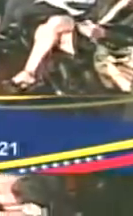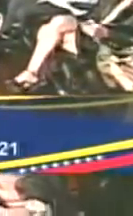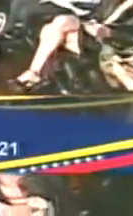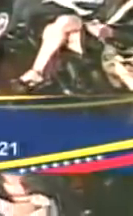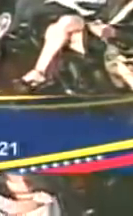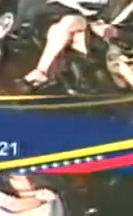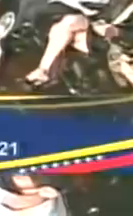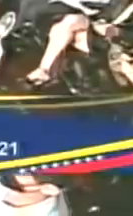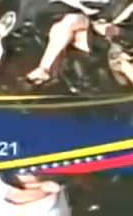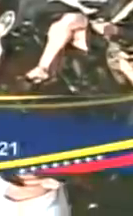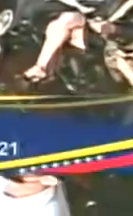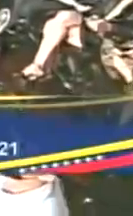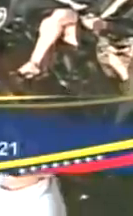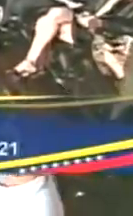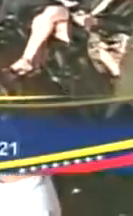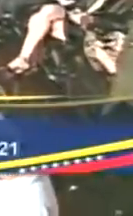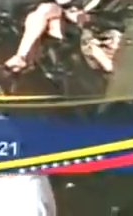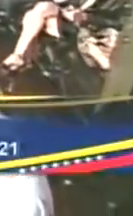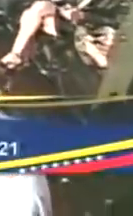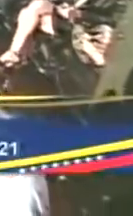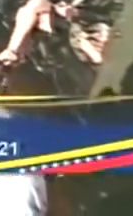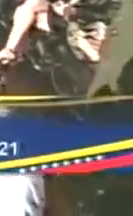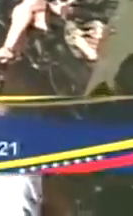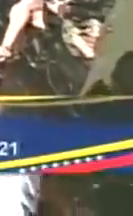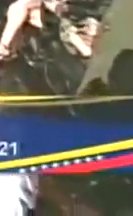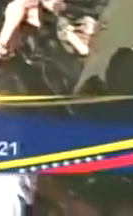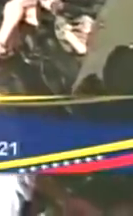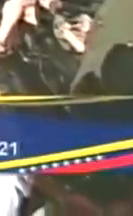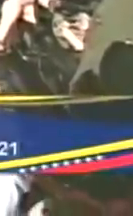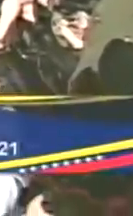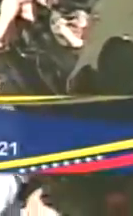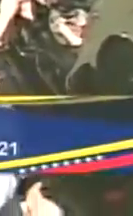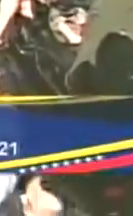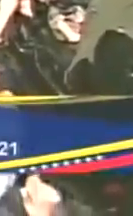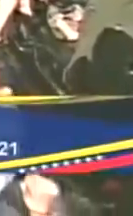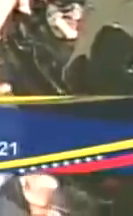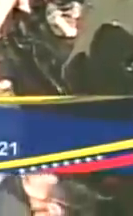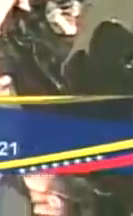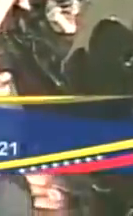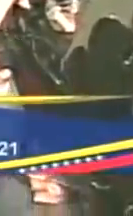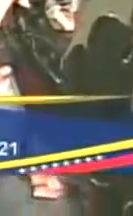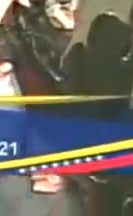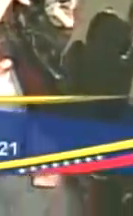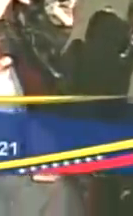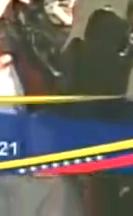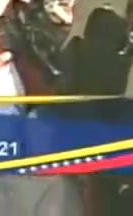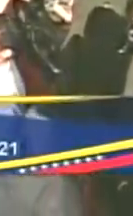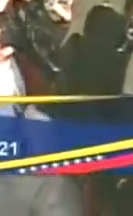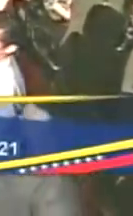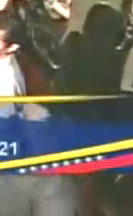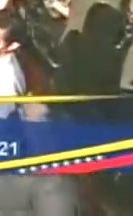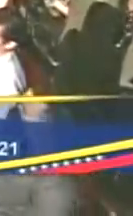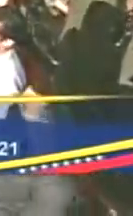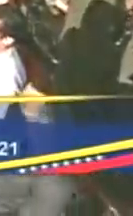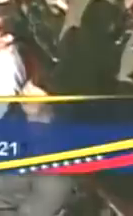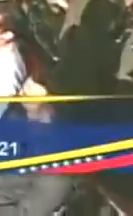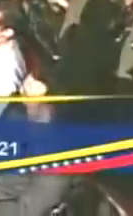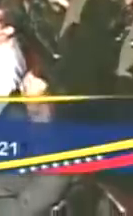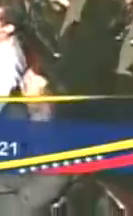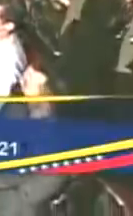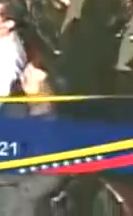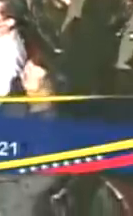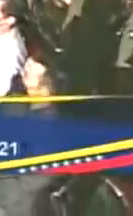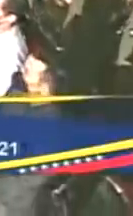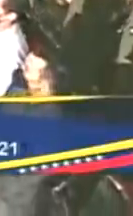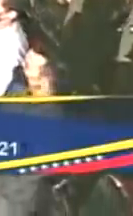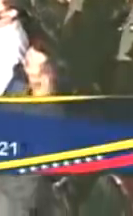ejecutiva, doctora Delcy Rodríguez, así como también la ministra del Poder Popular para la Ciencia, Tecnología e Innovación. A esta hora el